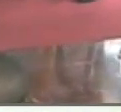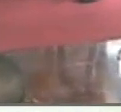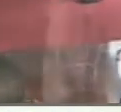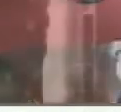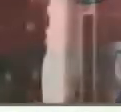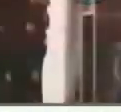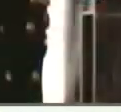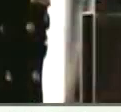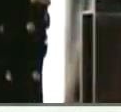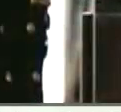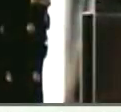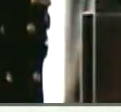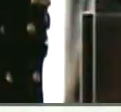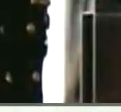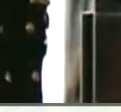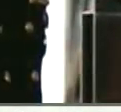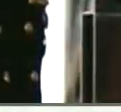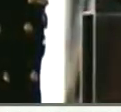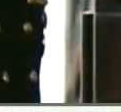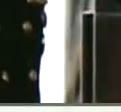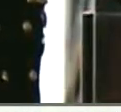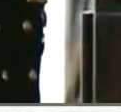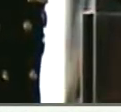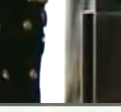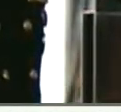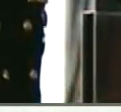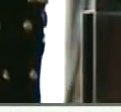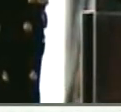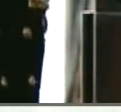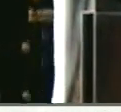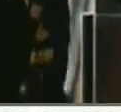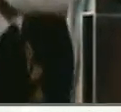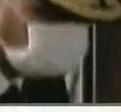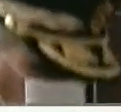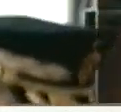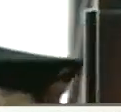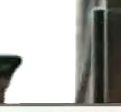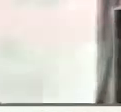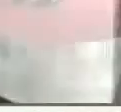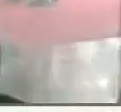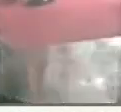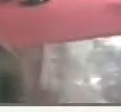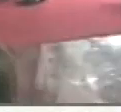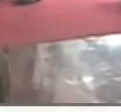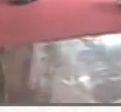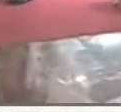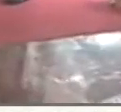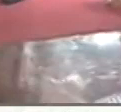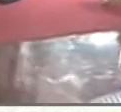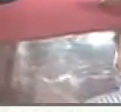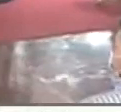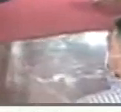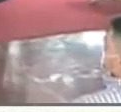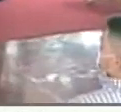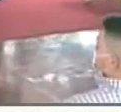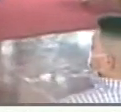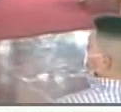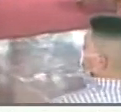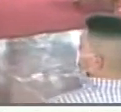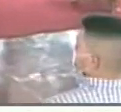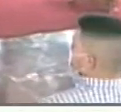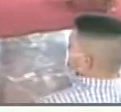oficiales presentes de la promoción simón bolívar del año 1975